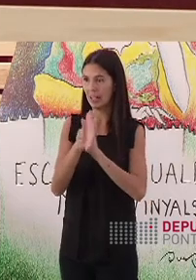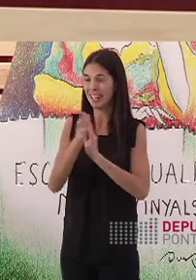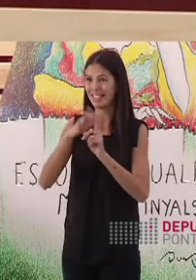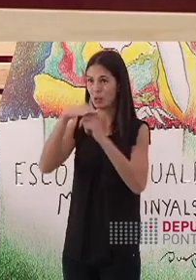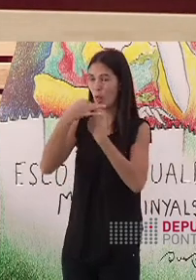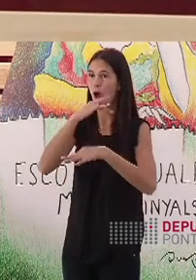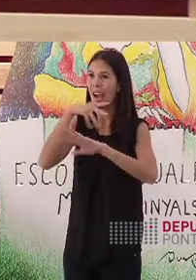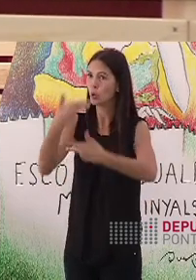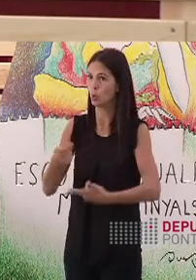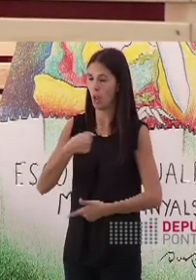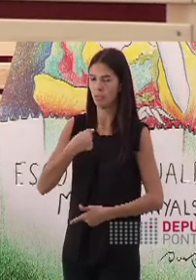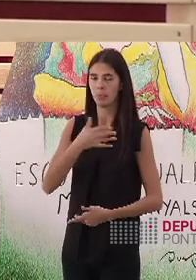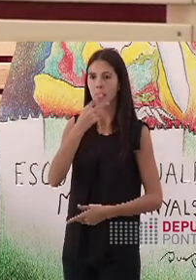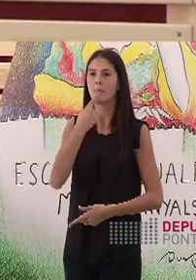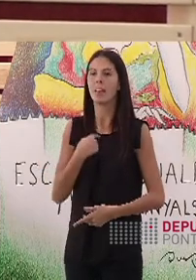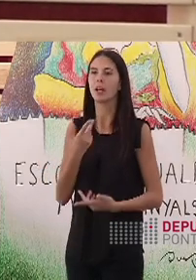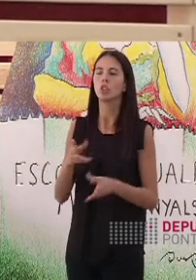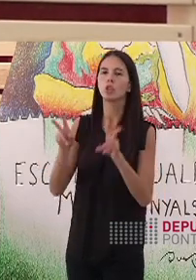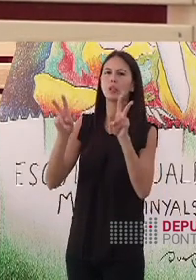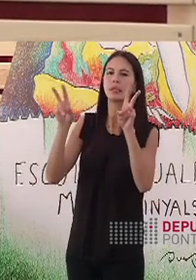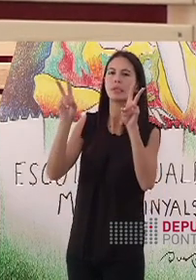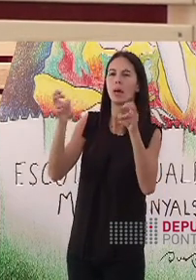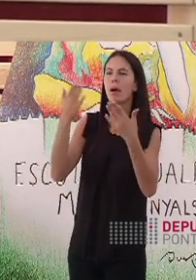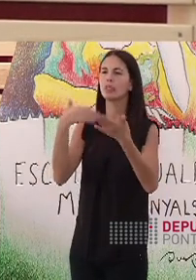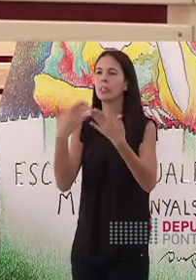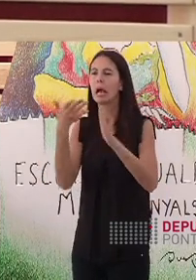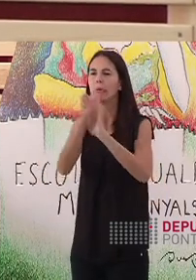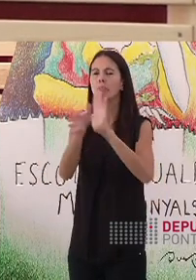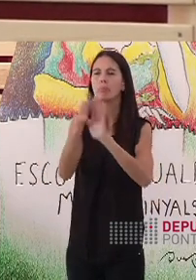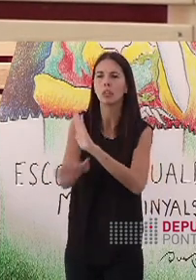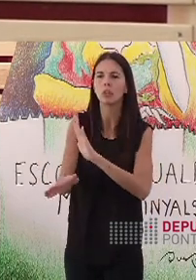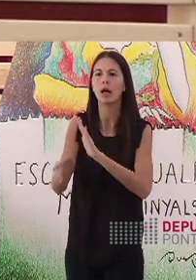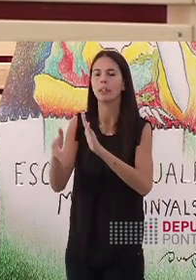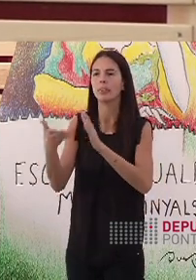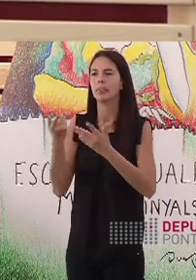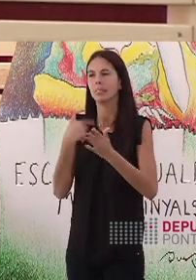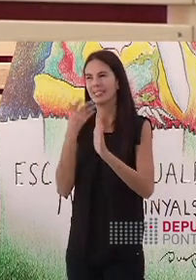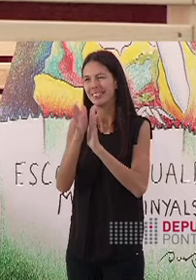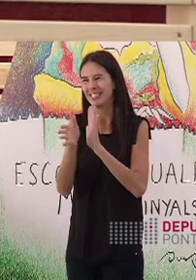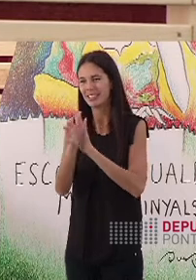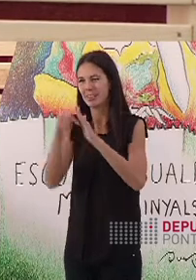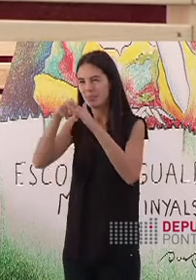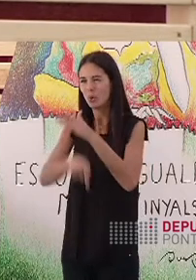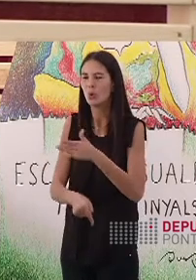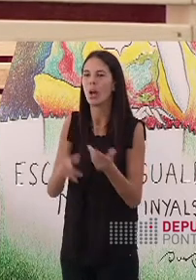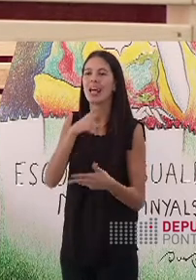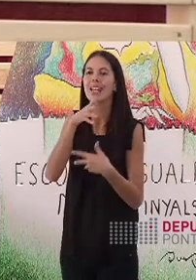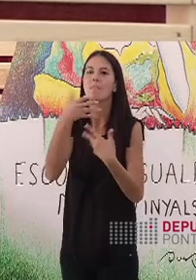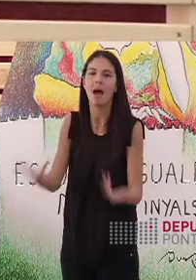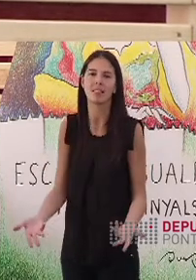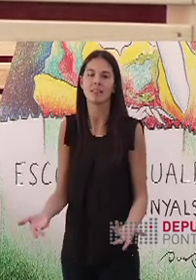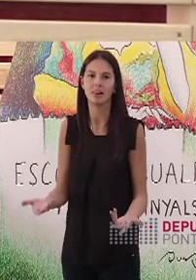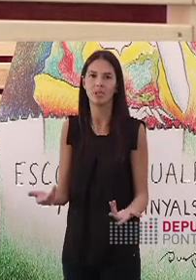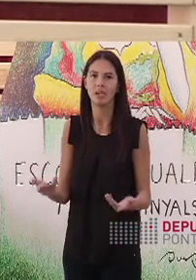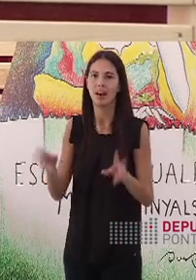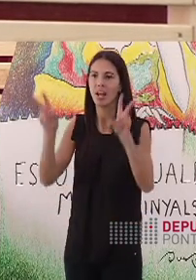dixeron que falara, que vos contara, que vos achegara que é o que está pasando con respecto